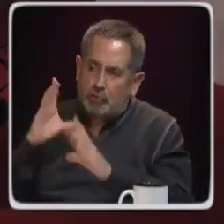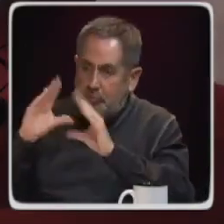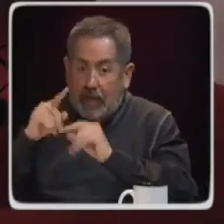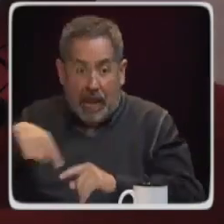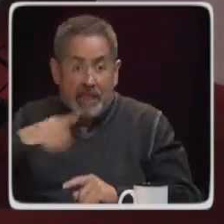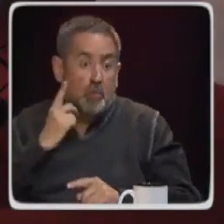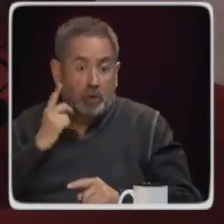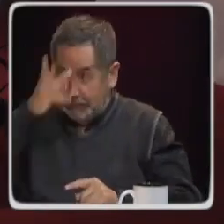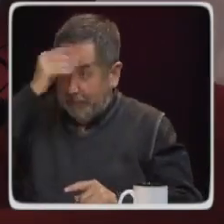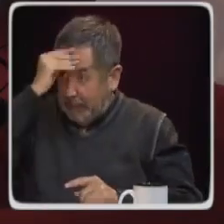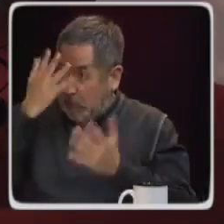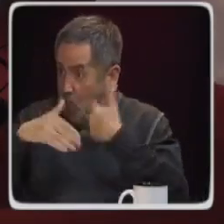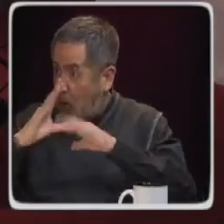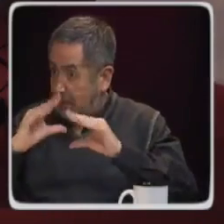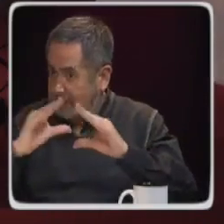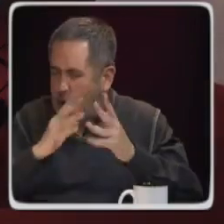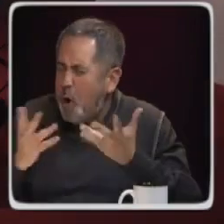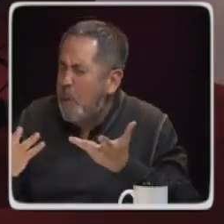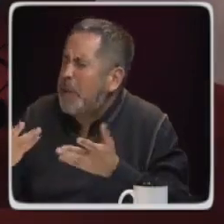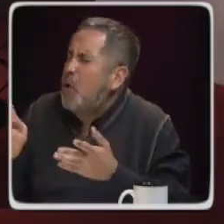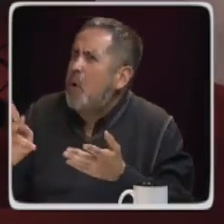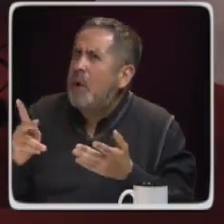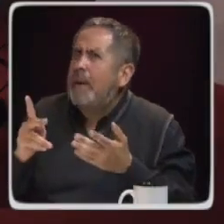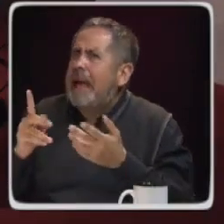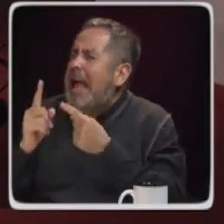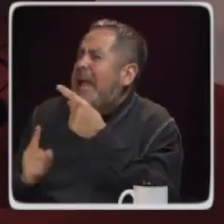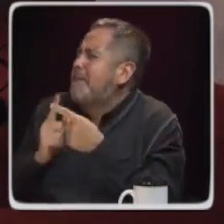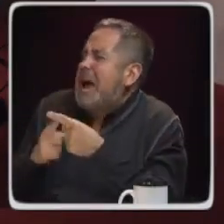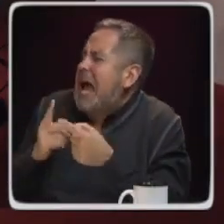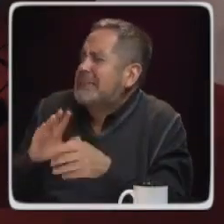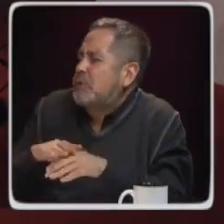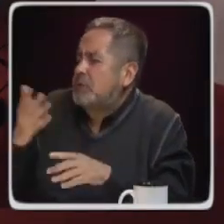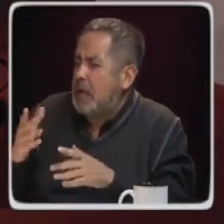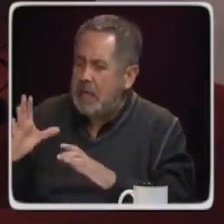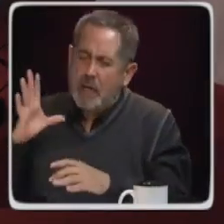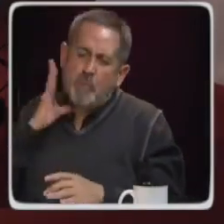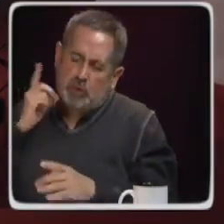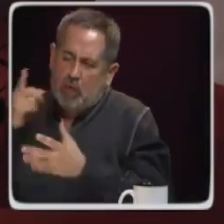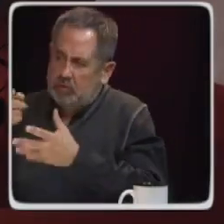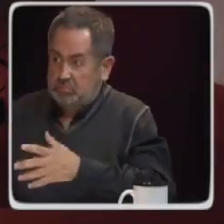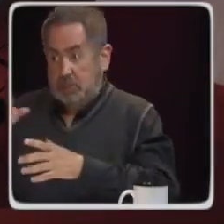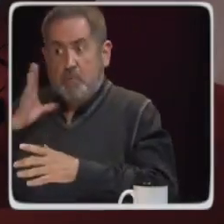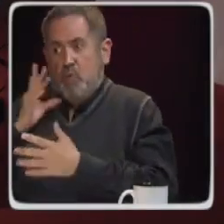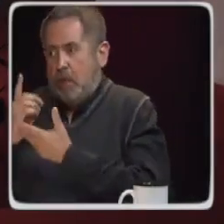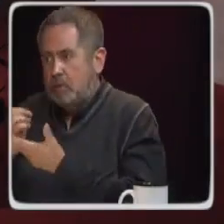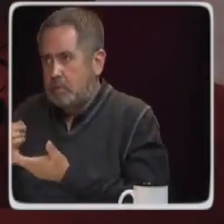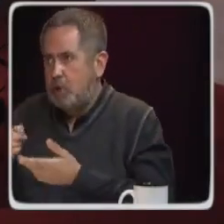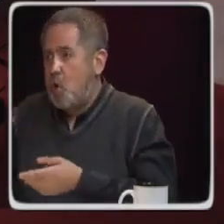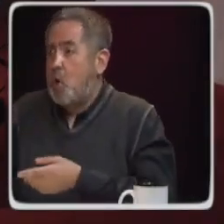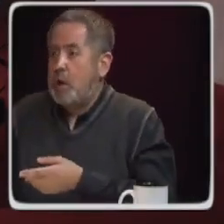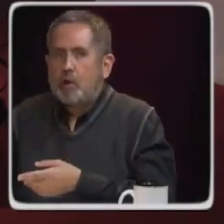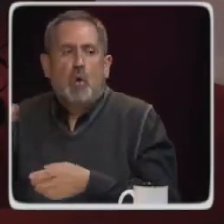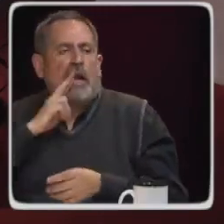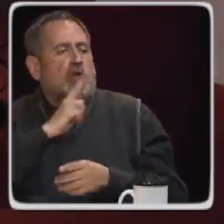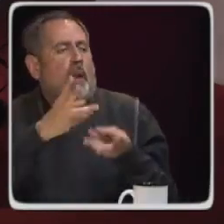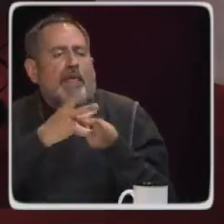muy importante. Vamos a un corte y enseguida regresamos con más aquí en El Círculo en Justicia TV.